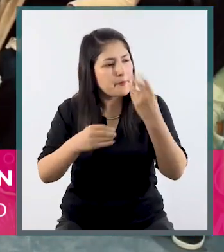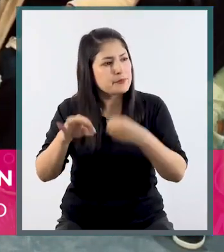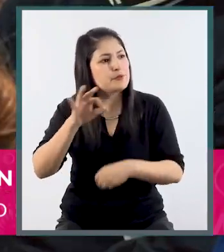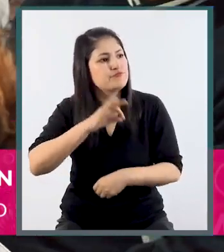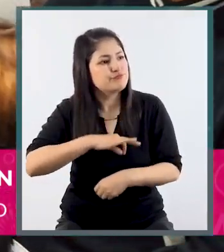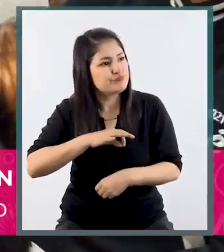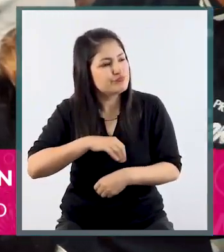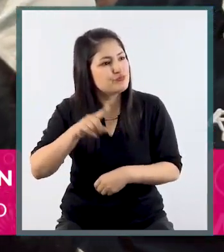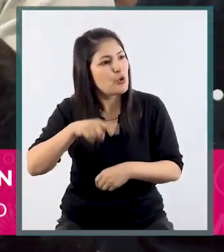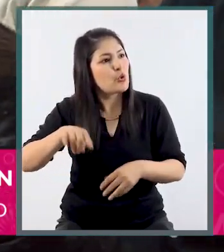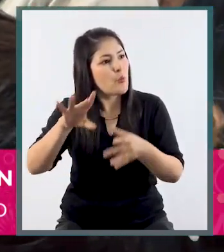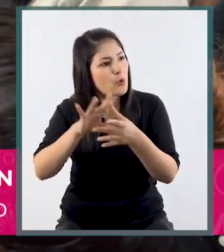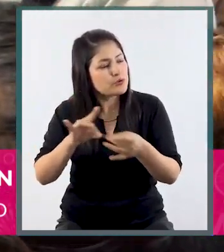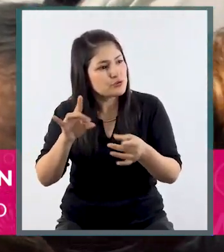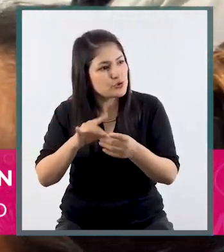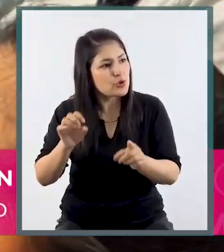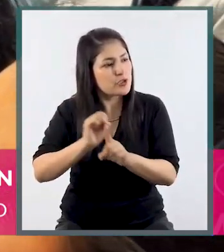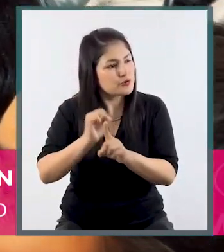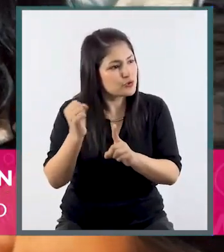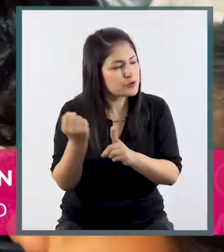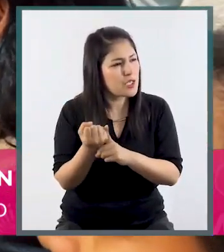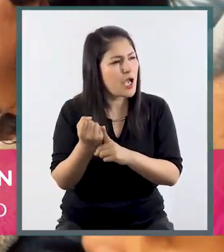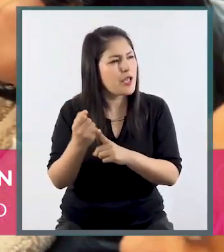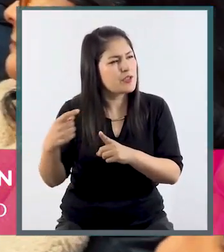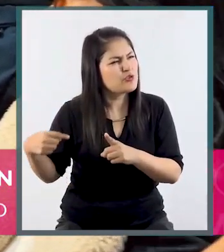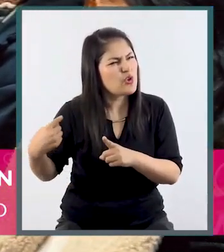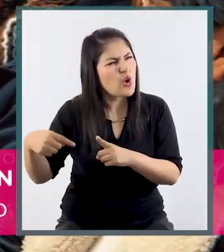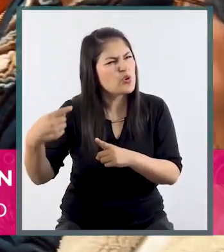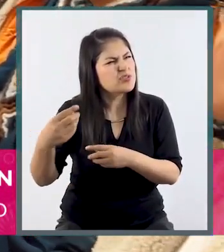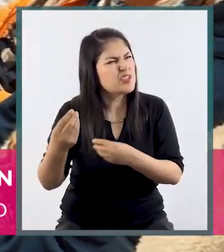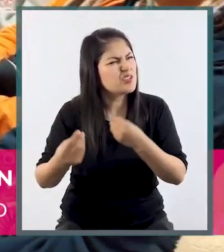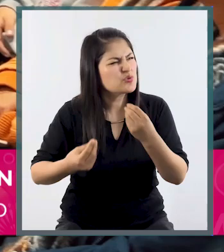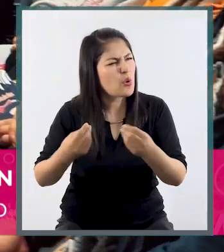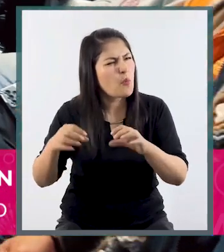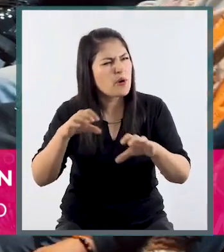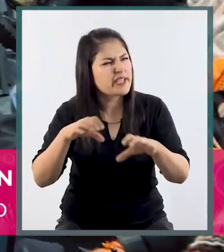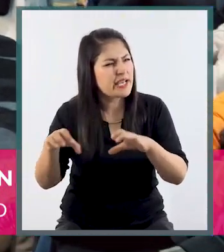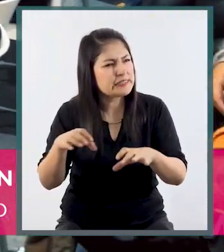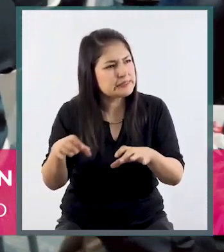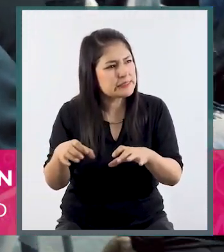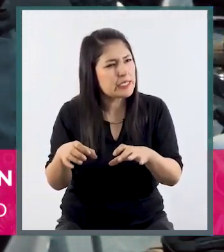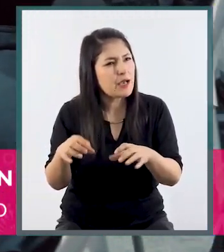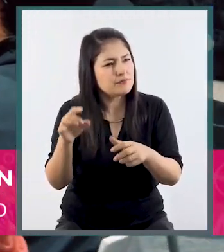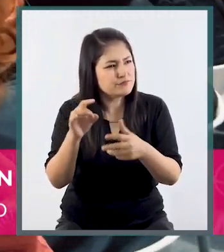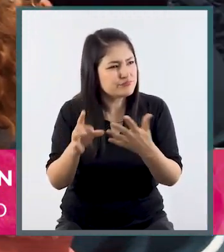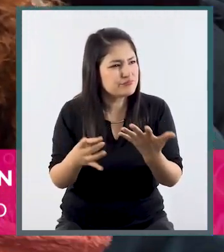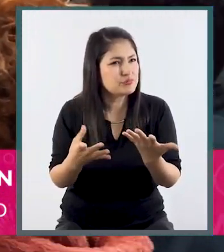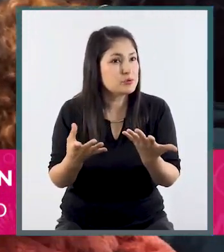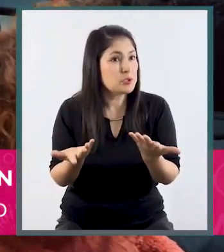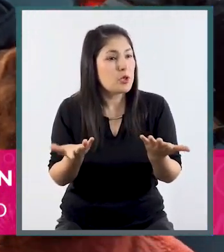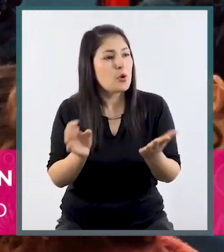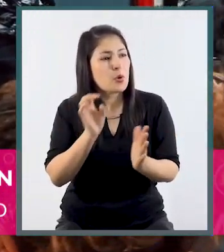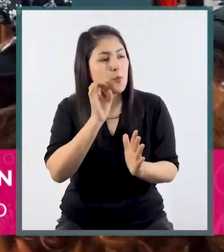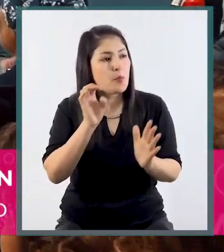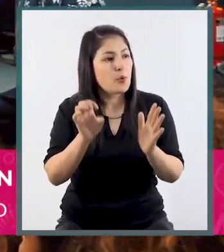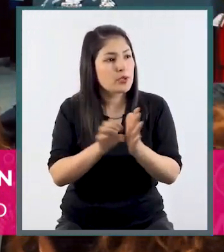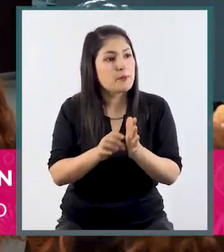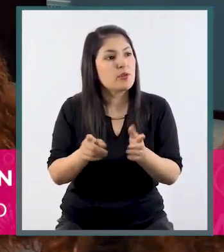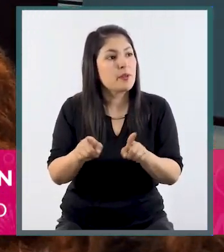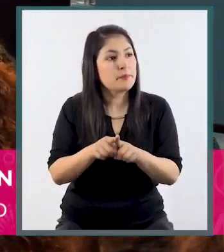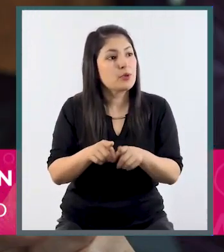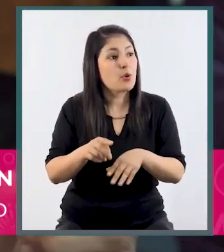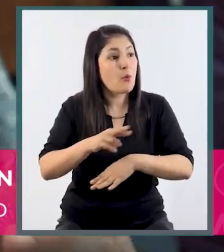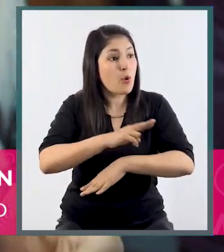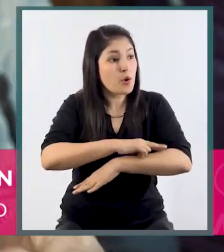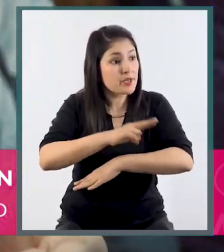lo que es relacionado a la historia social, a la historia cotidiana, que involucra a distintos sectores sociales y también, por ejemplo, a diferentes regiones